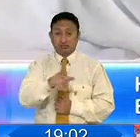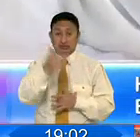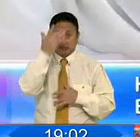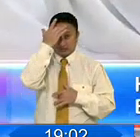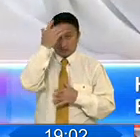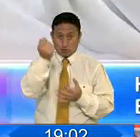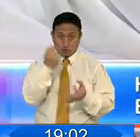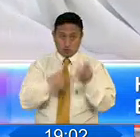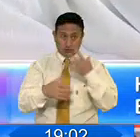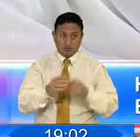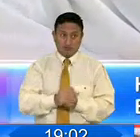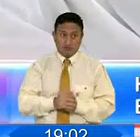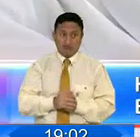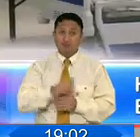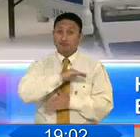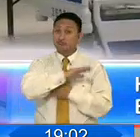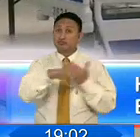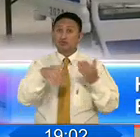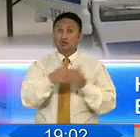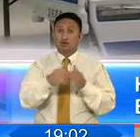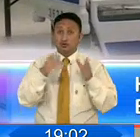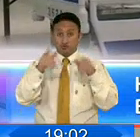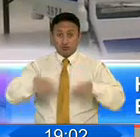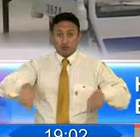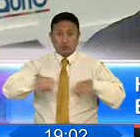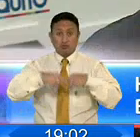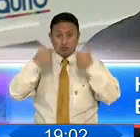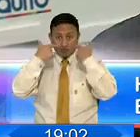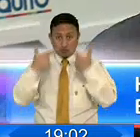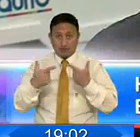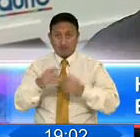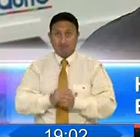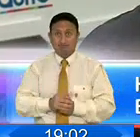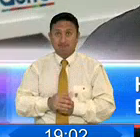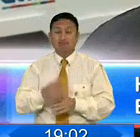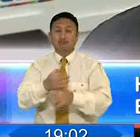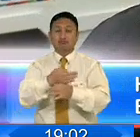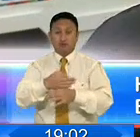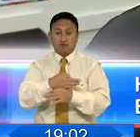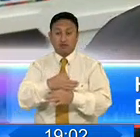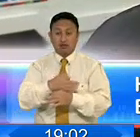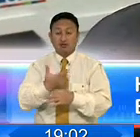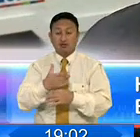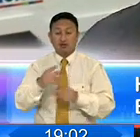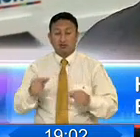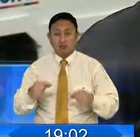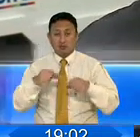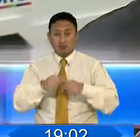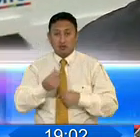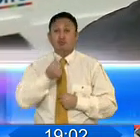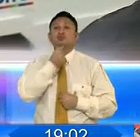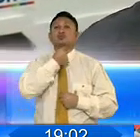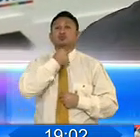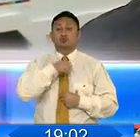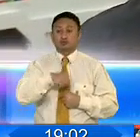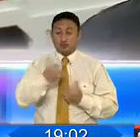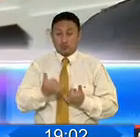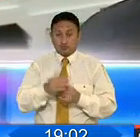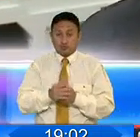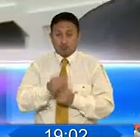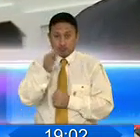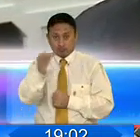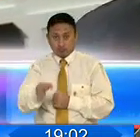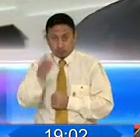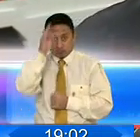COVID-19 y prácticamente todo se ha destinado para su atención. Cafetería, el servicio de endoscopía ya es parte de COVID como una hospitalización